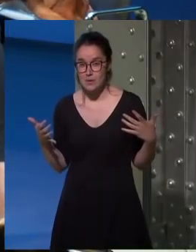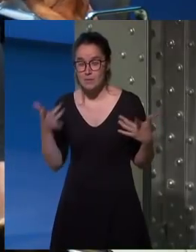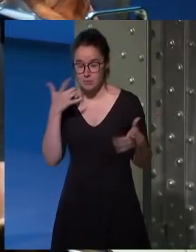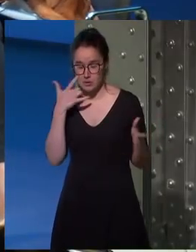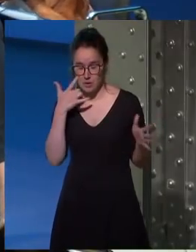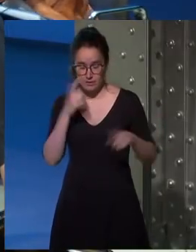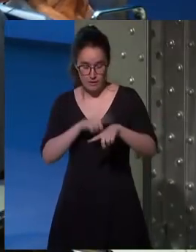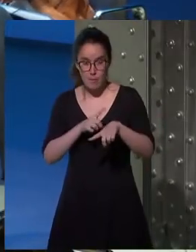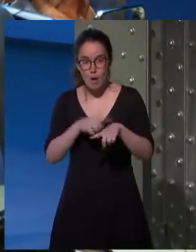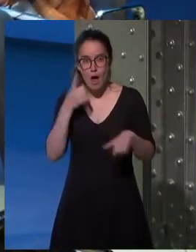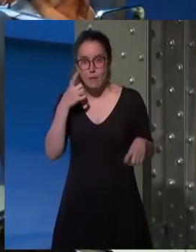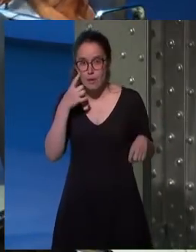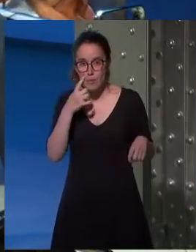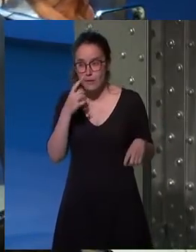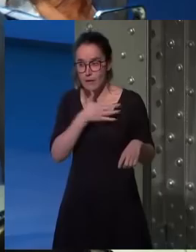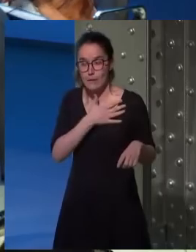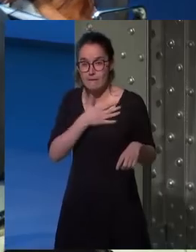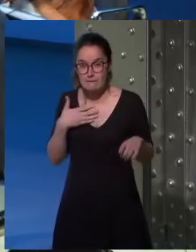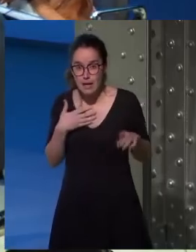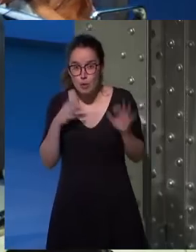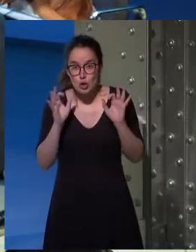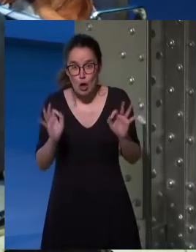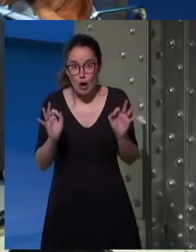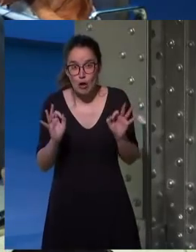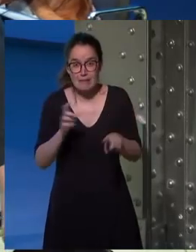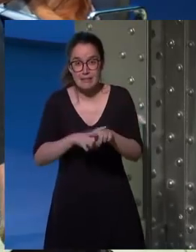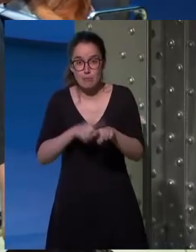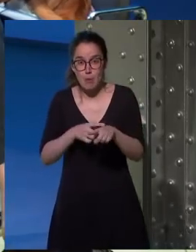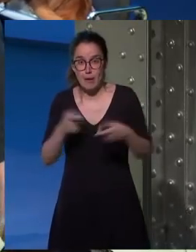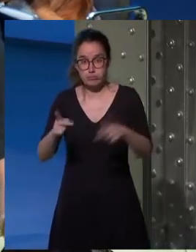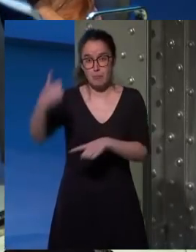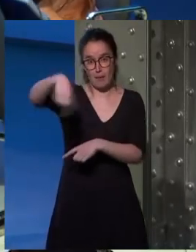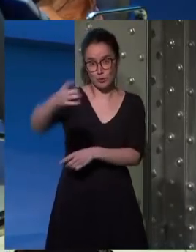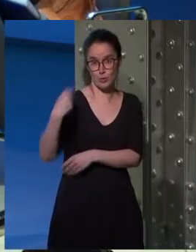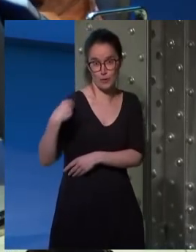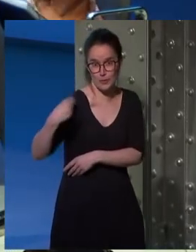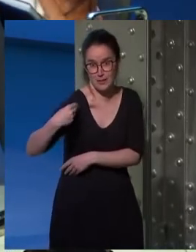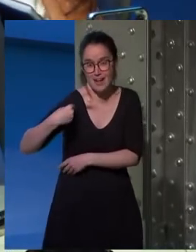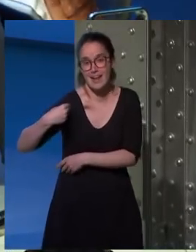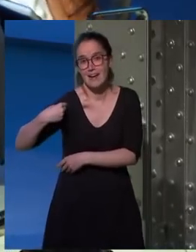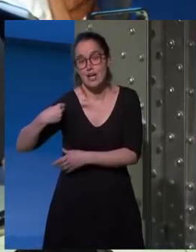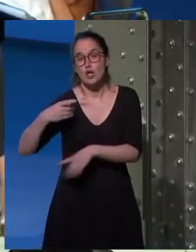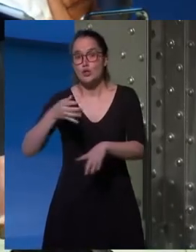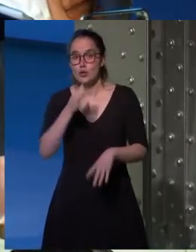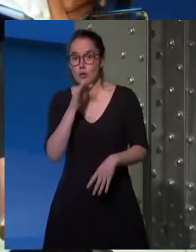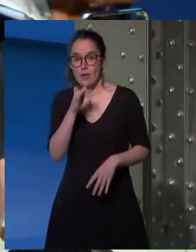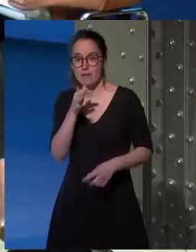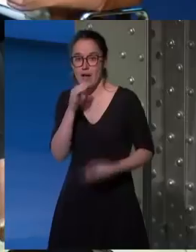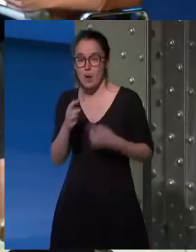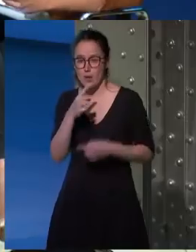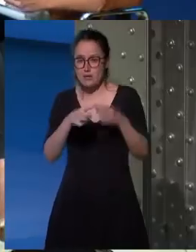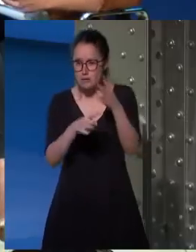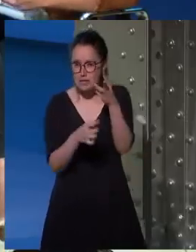vamos a ver cómo vamos de tiempo, porque lo que queremos es, por supuesto, que tengan tiempo de poder preguntar. Y queremos hacer